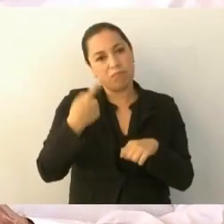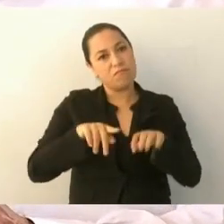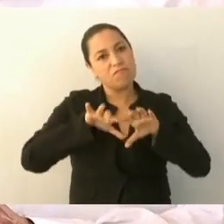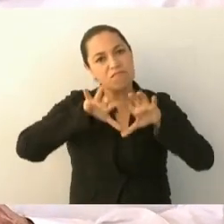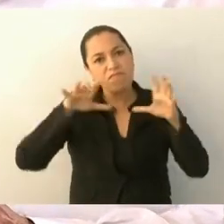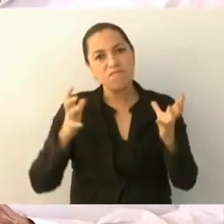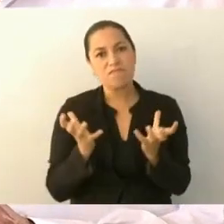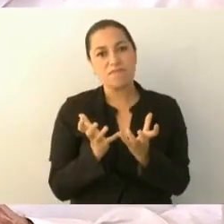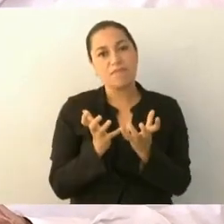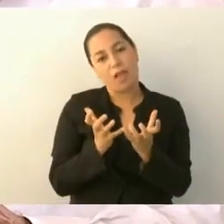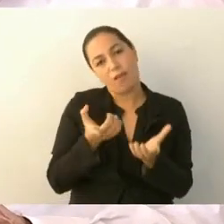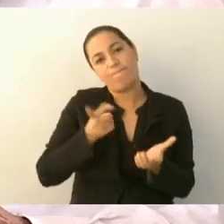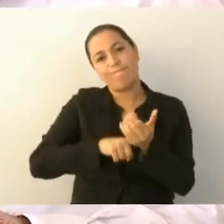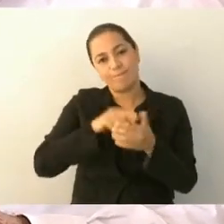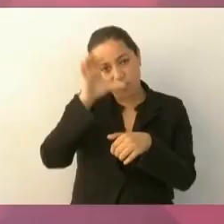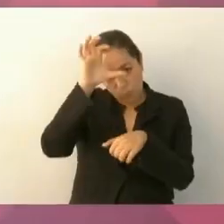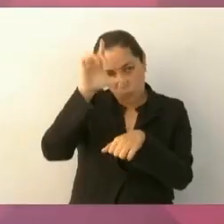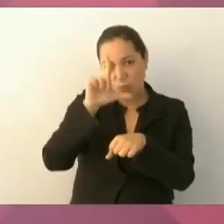lo cultural.